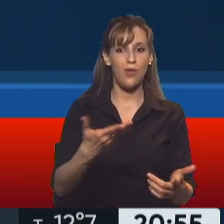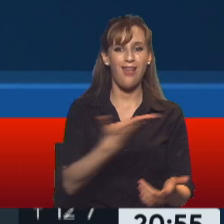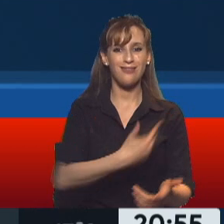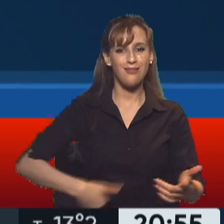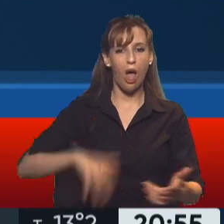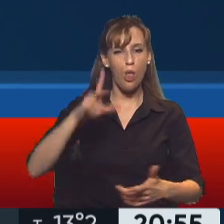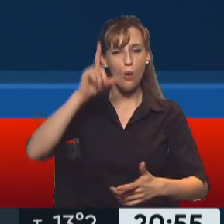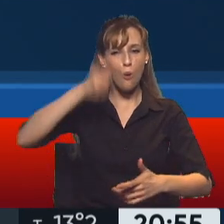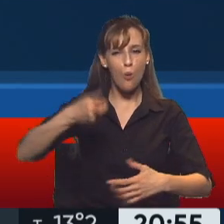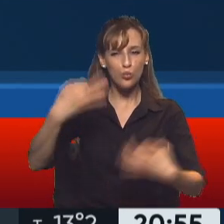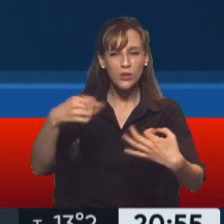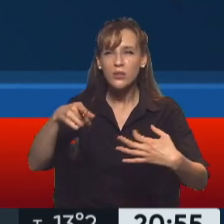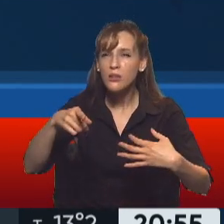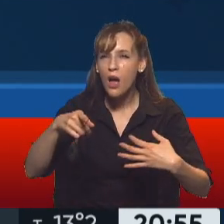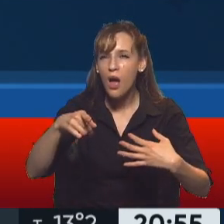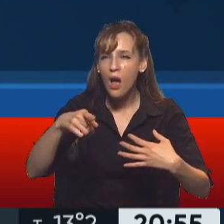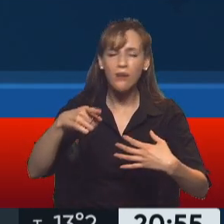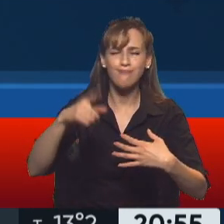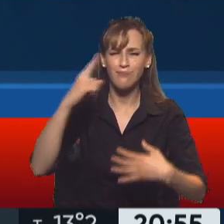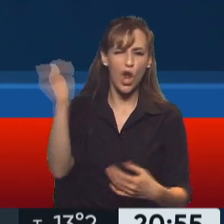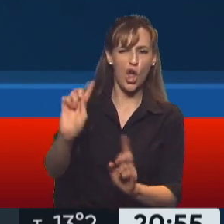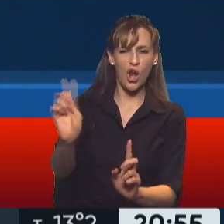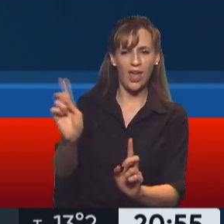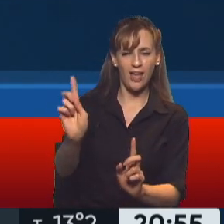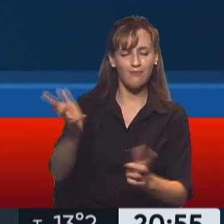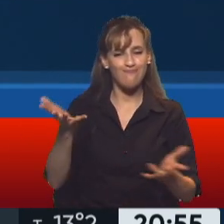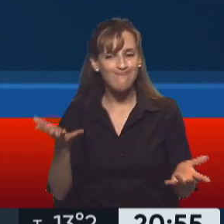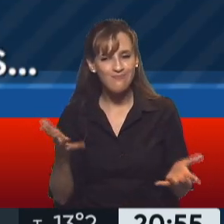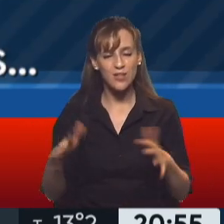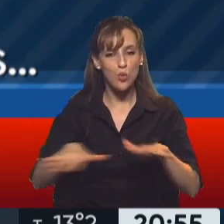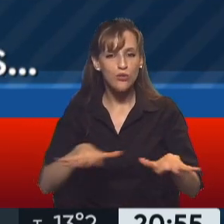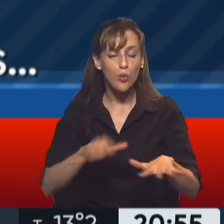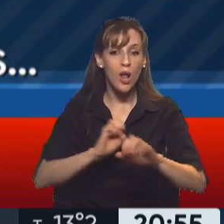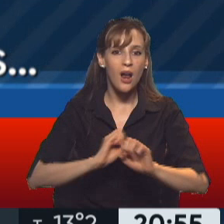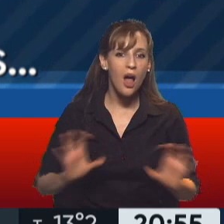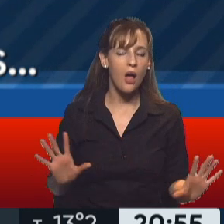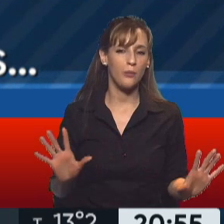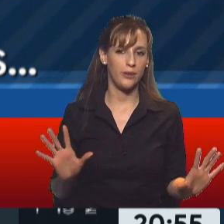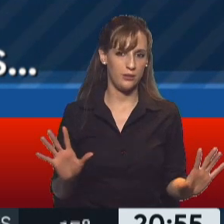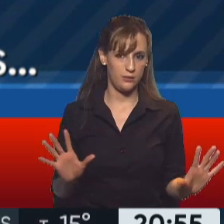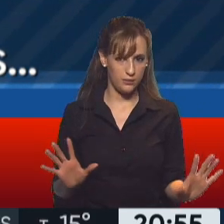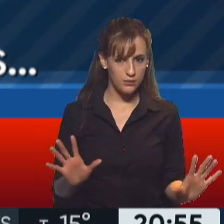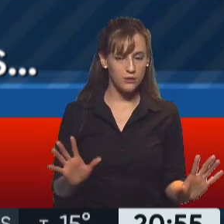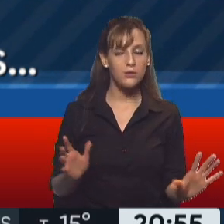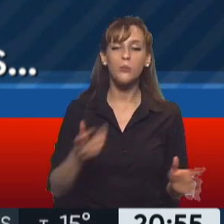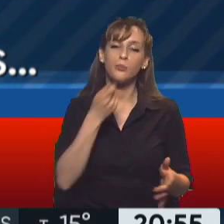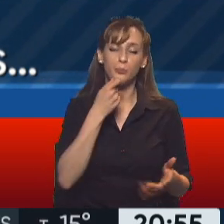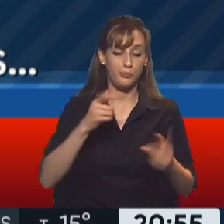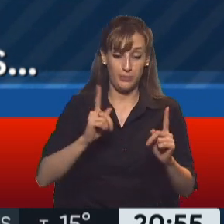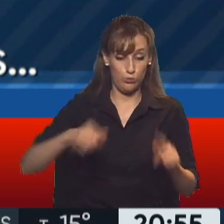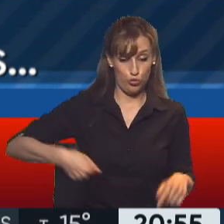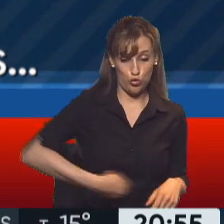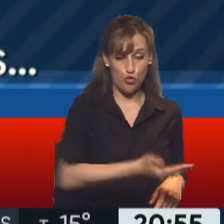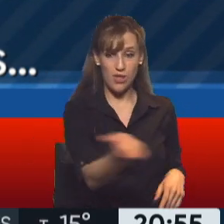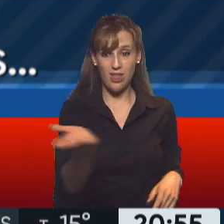Estado, bueno, es evidente que estamos en una situación grave. El simple hecho de que